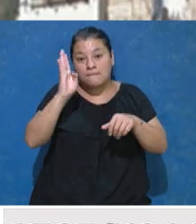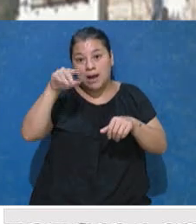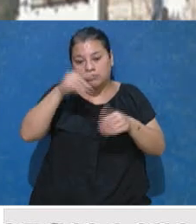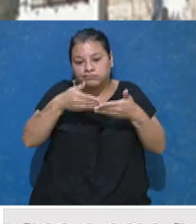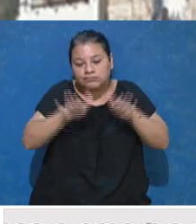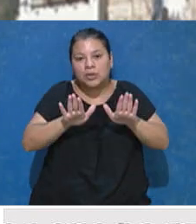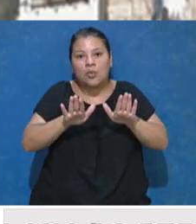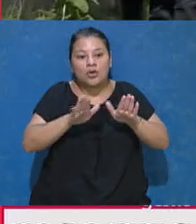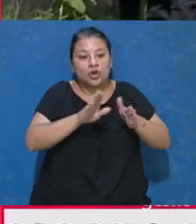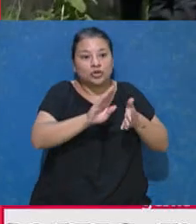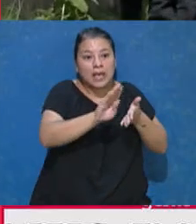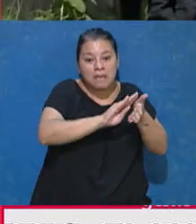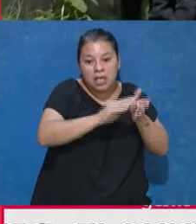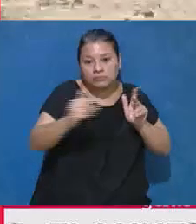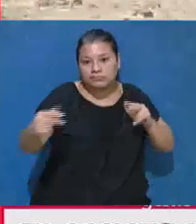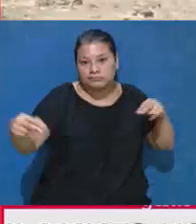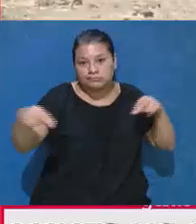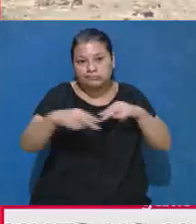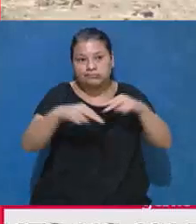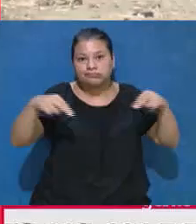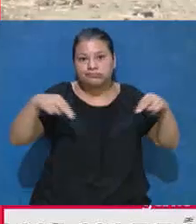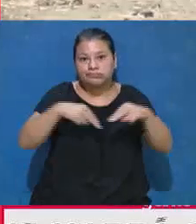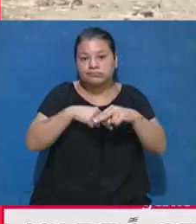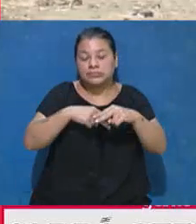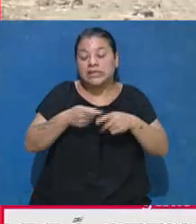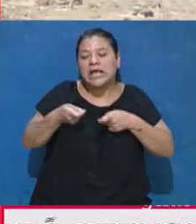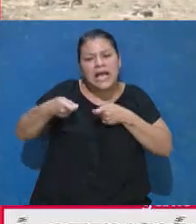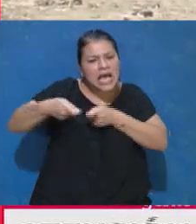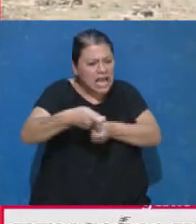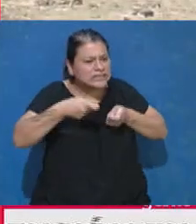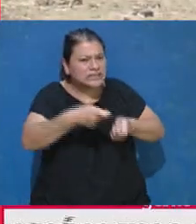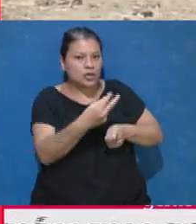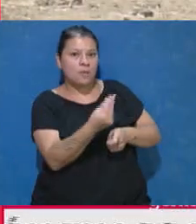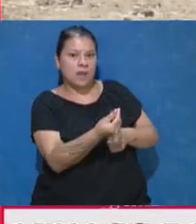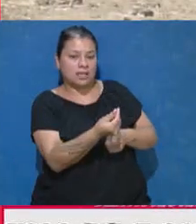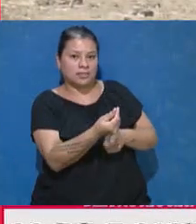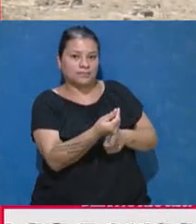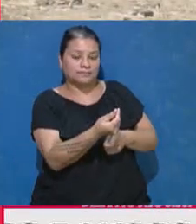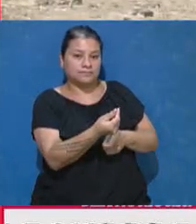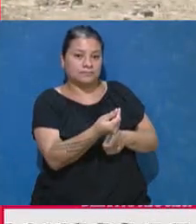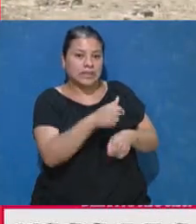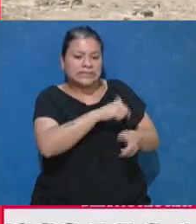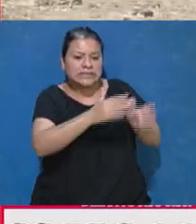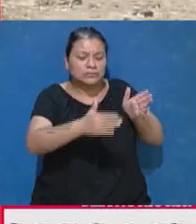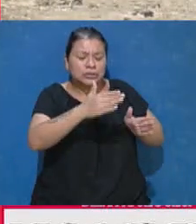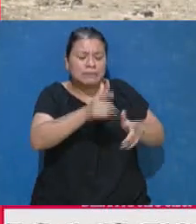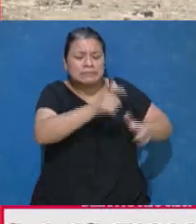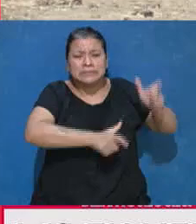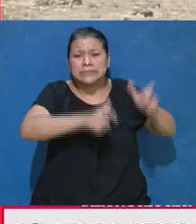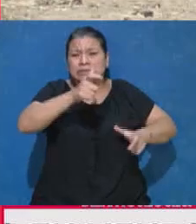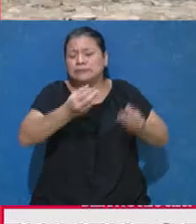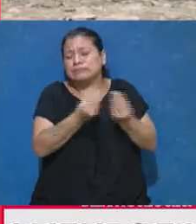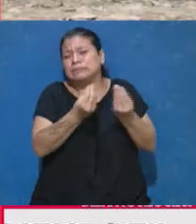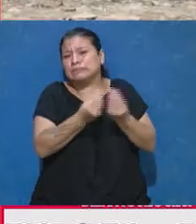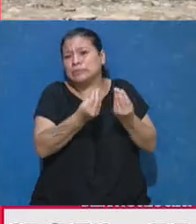cruzaron con los empleados bancarios en la zona de cajas y exigieron el dinero en ese momento decenas de personas estaban esperando